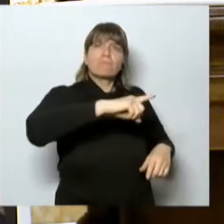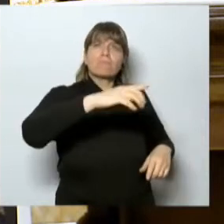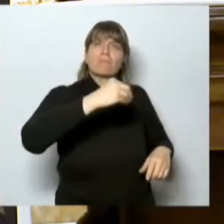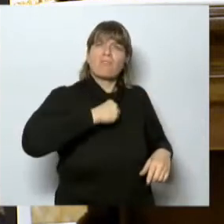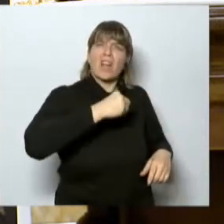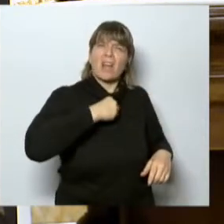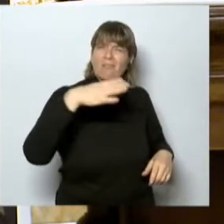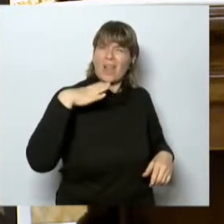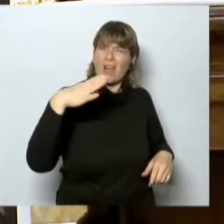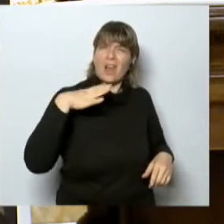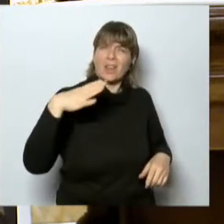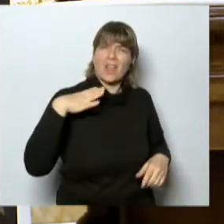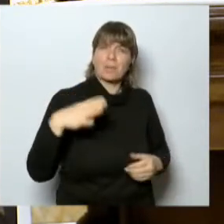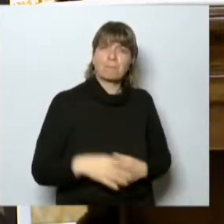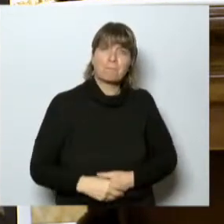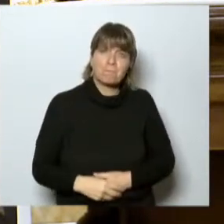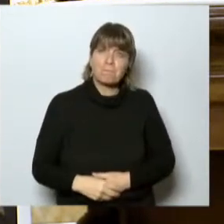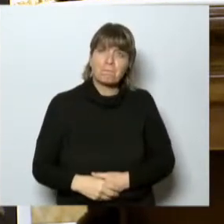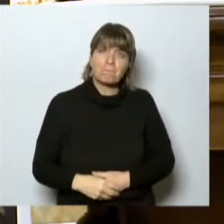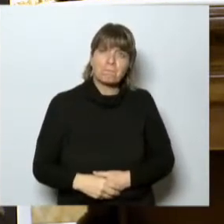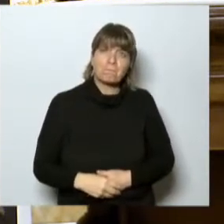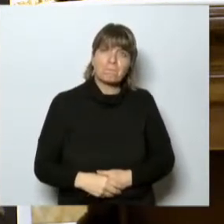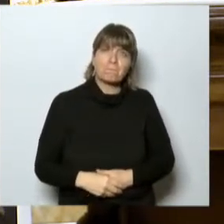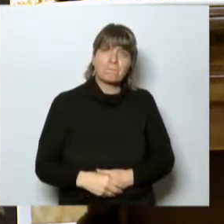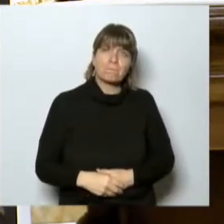falta de fe.